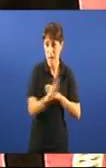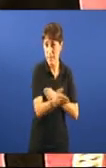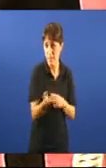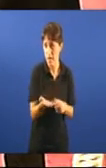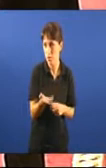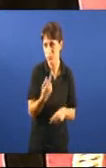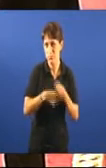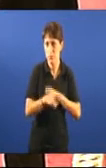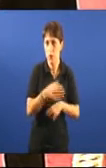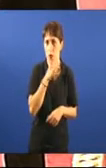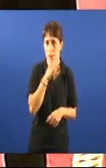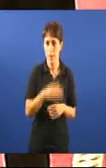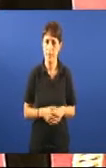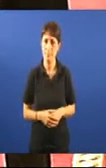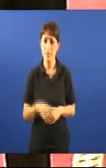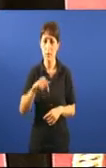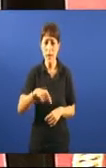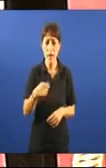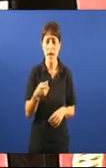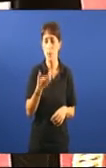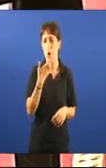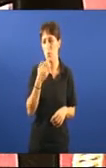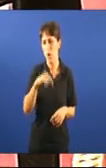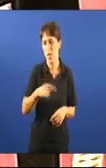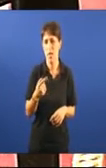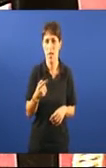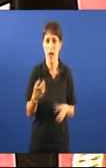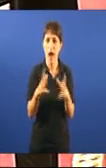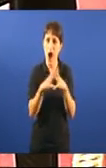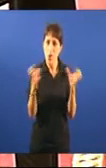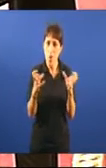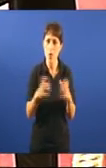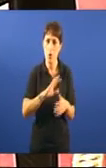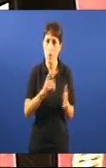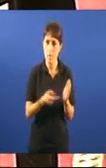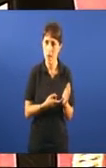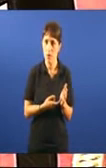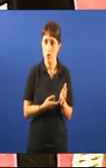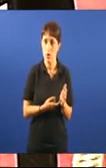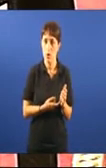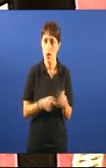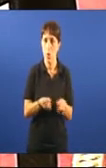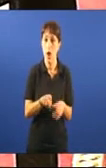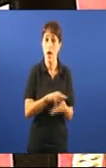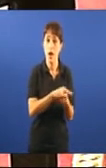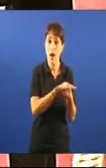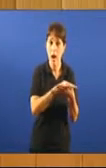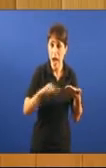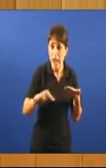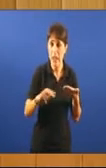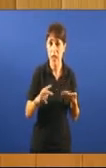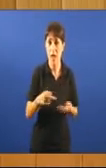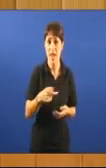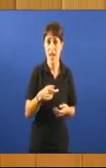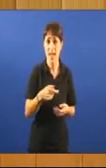houbo acordos unánimes, froito do diálogo, neste Parlamento, para que Galiza conserve as súas entidades de aforro.